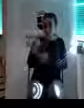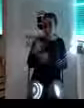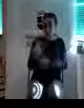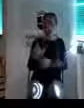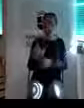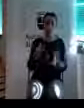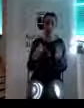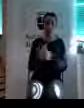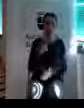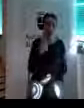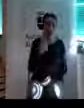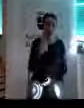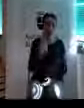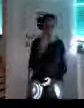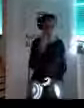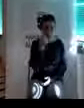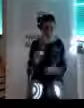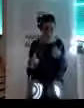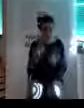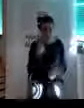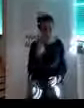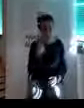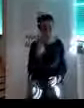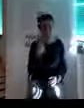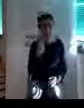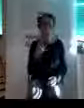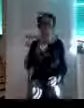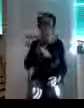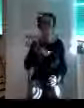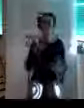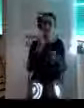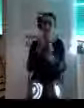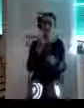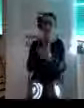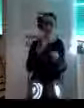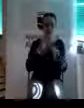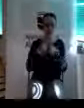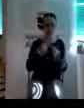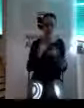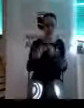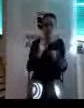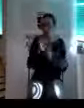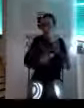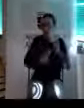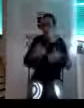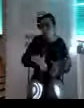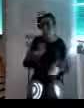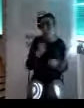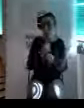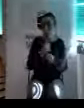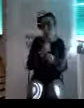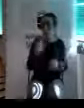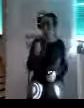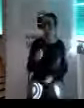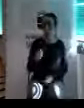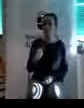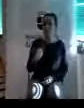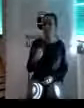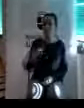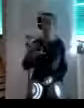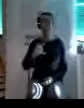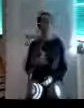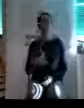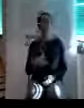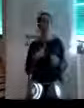perdían el salario de su día se pusieron arte le trabajar sin tenerlo organizado luego sacarán pecho ya tenemos el 50 por ciento